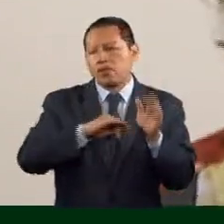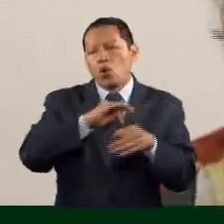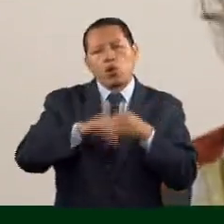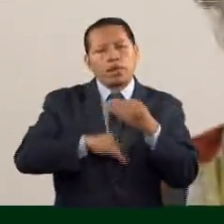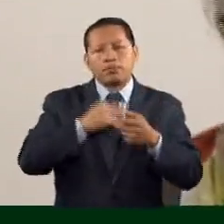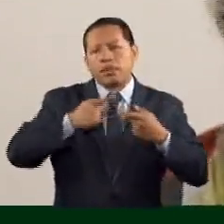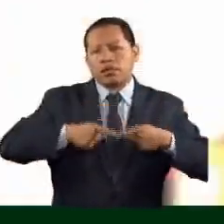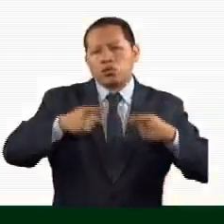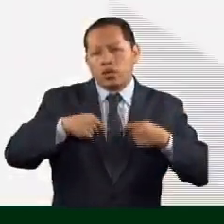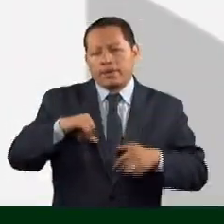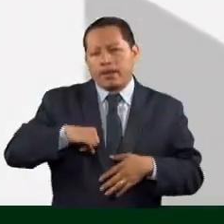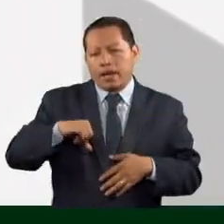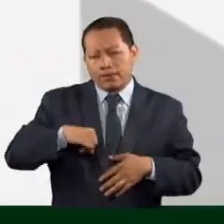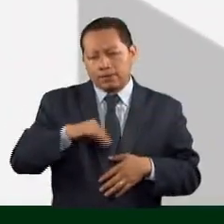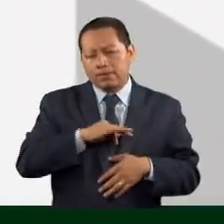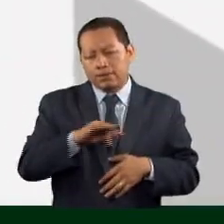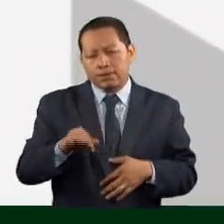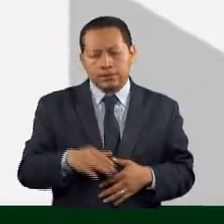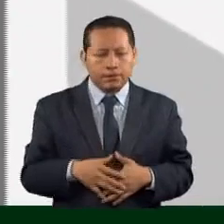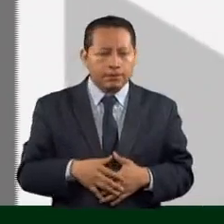están interesadas.